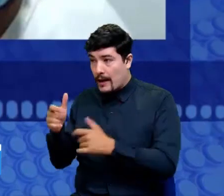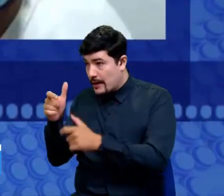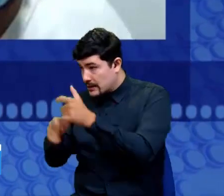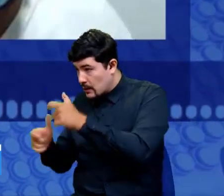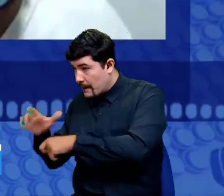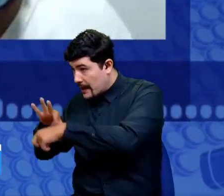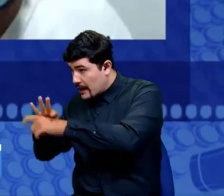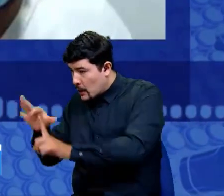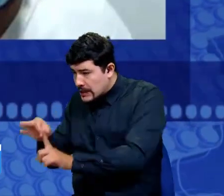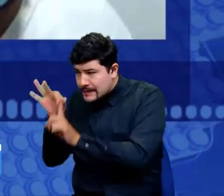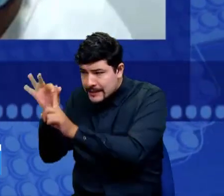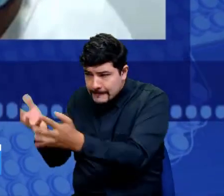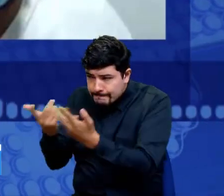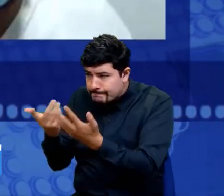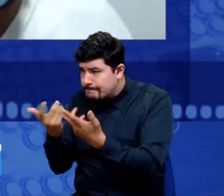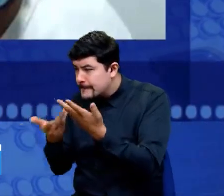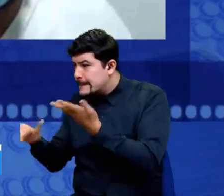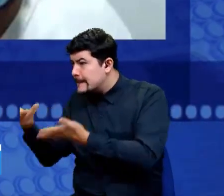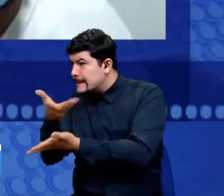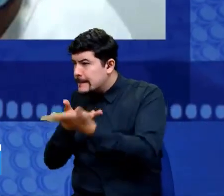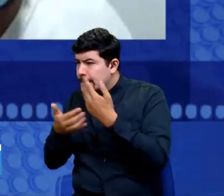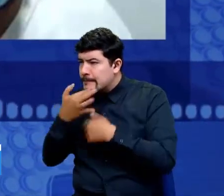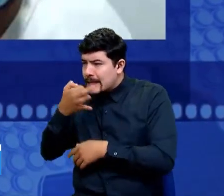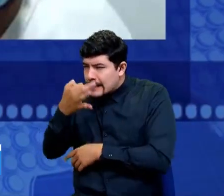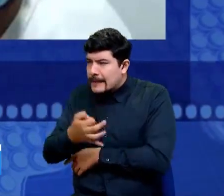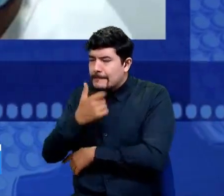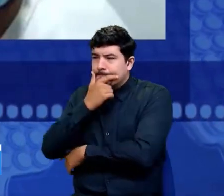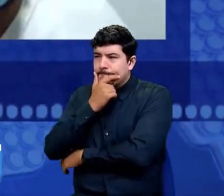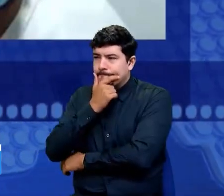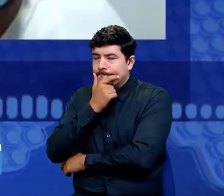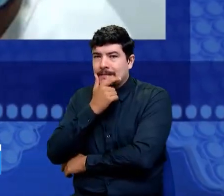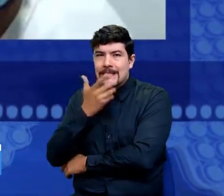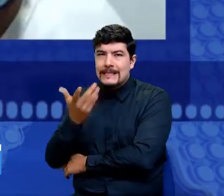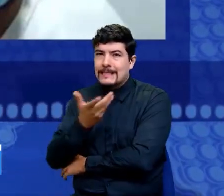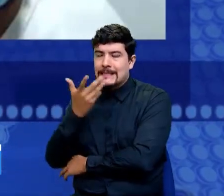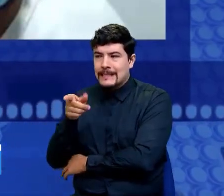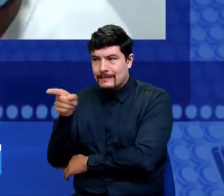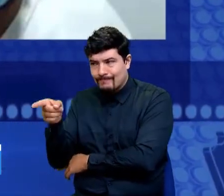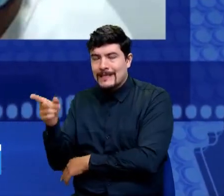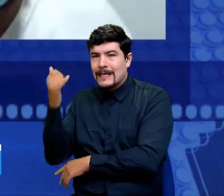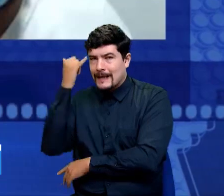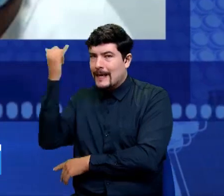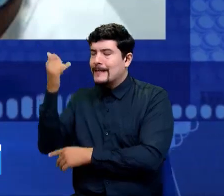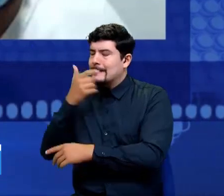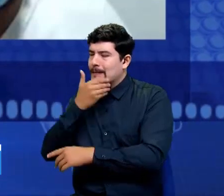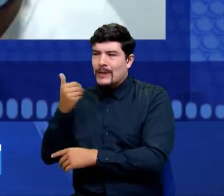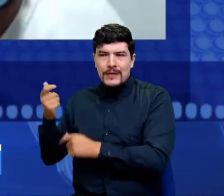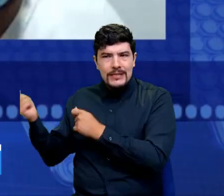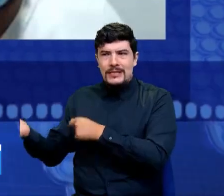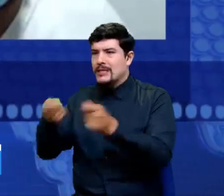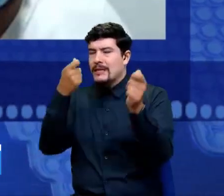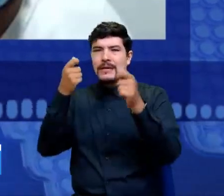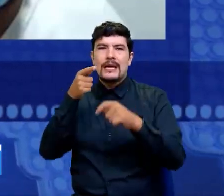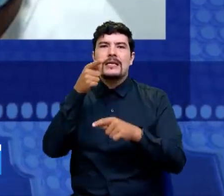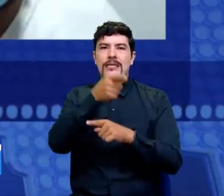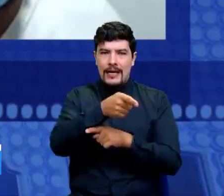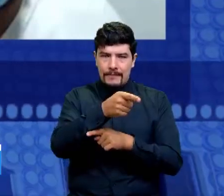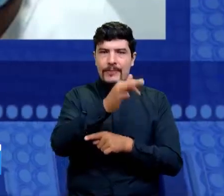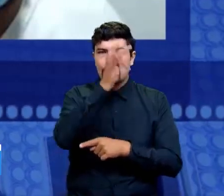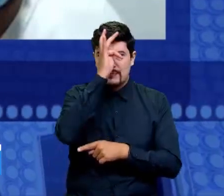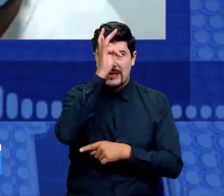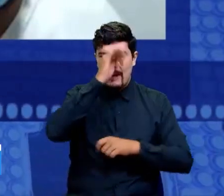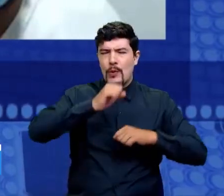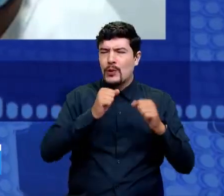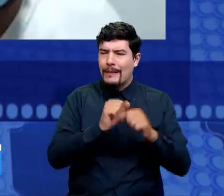especialistas y pues no hay, pues, la idea es que el traslado a Bogotá, porque usted sabe que en Norte de Santander no hay unidad de quemados, pero